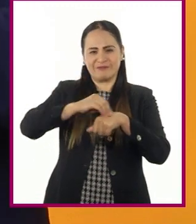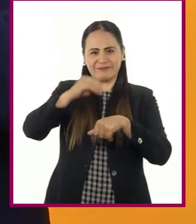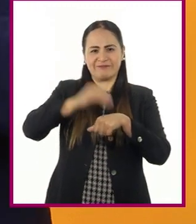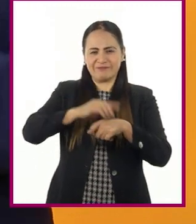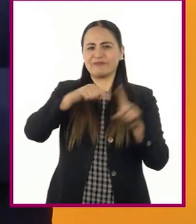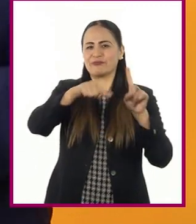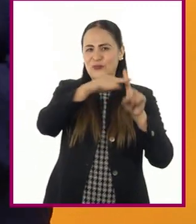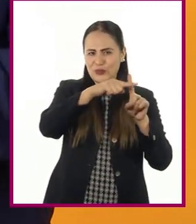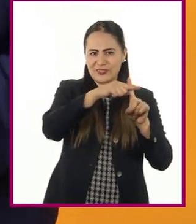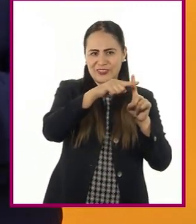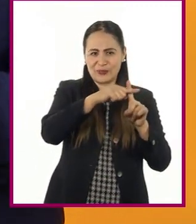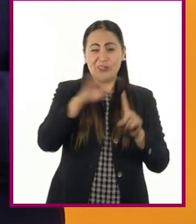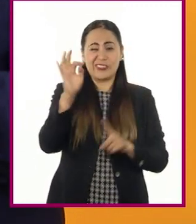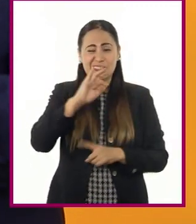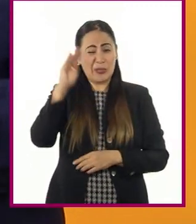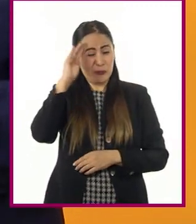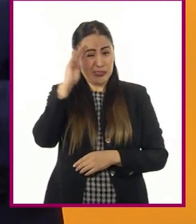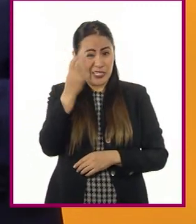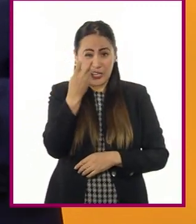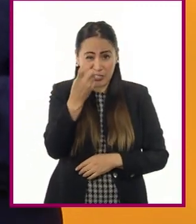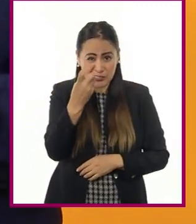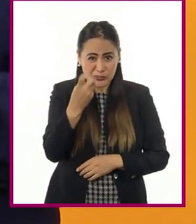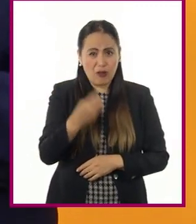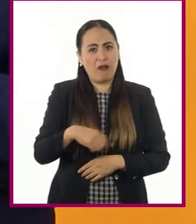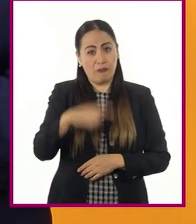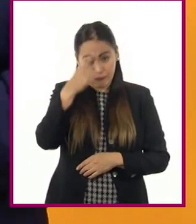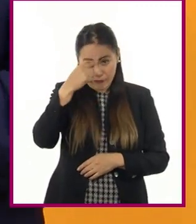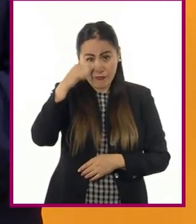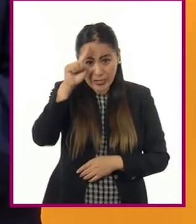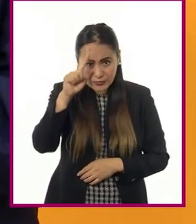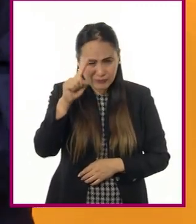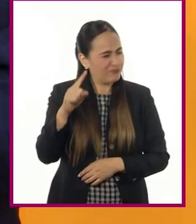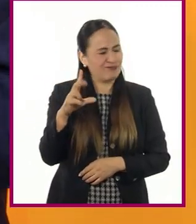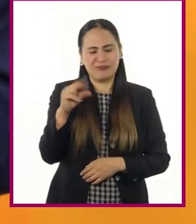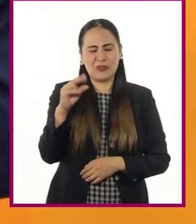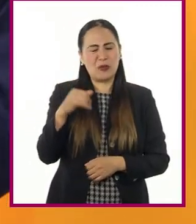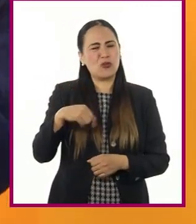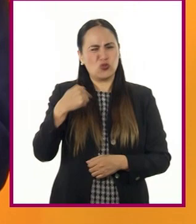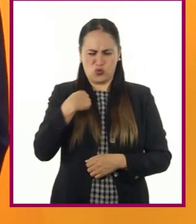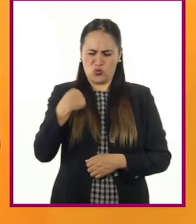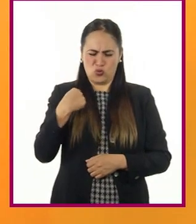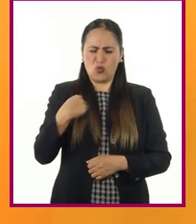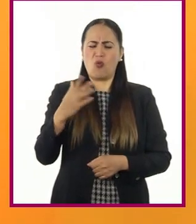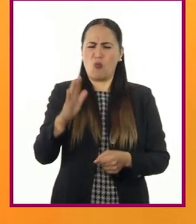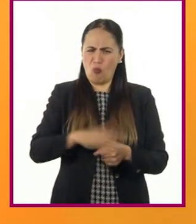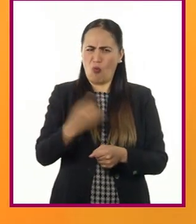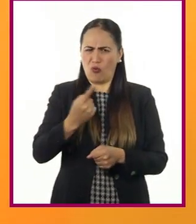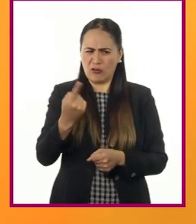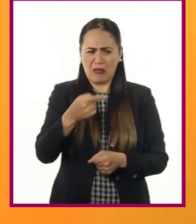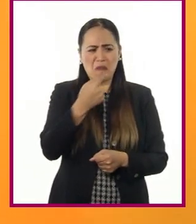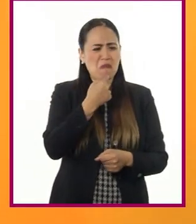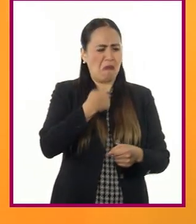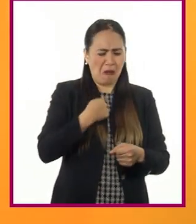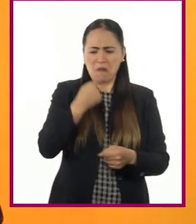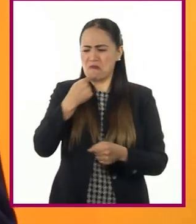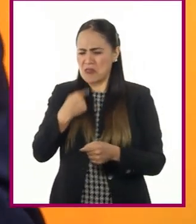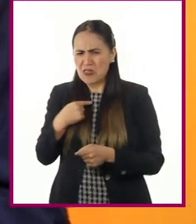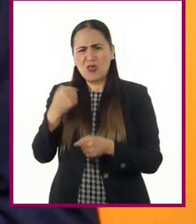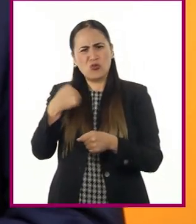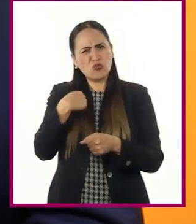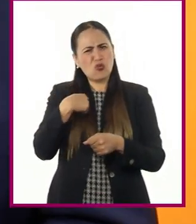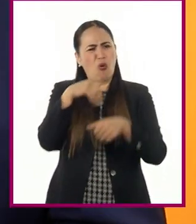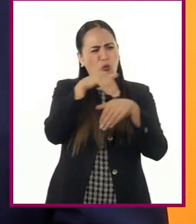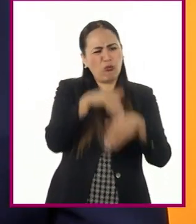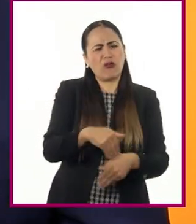muy difícil porque implica cuestionarnos sobre por qué tengo que hacer lo que me dicen o por qué tengo